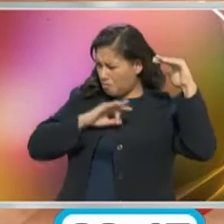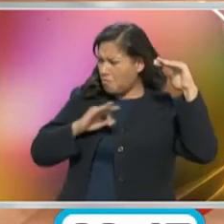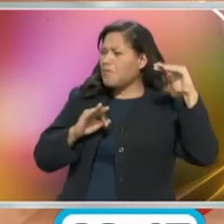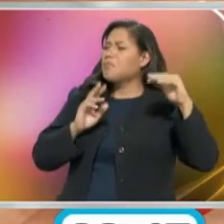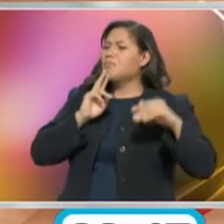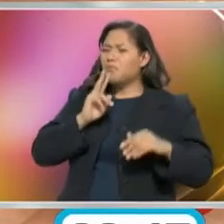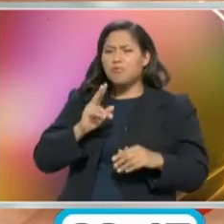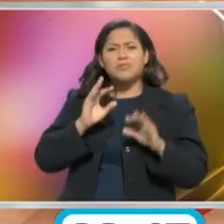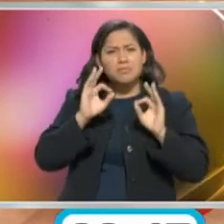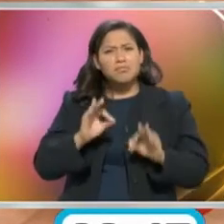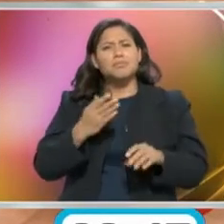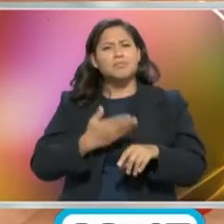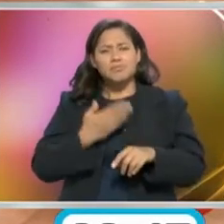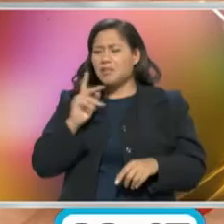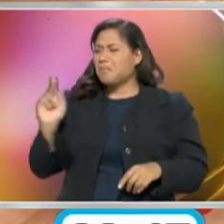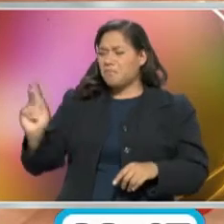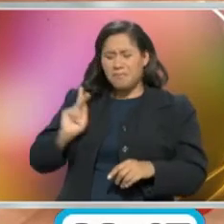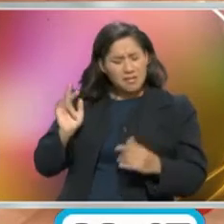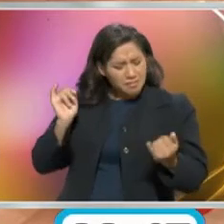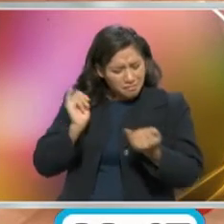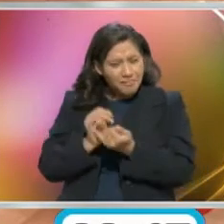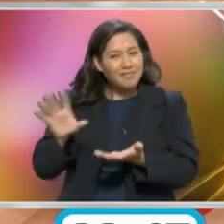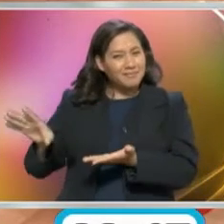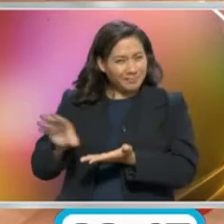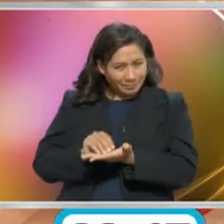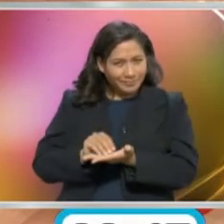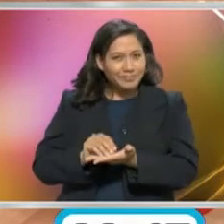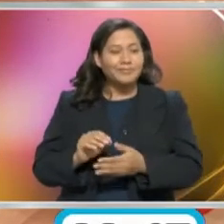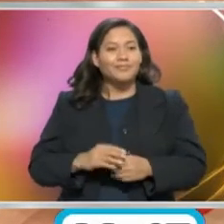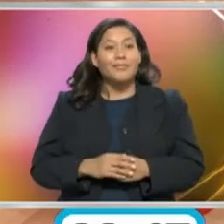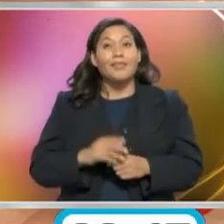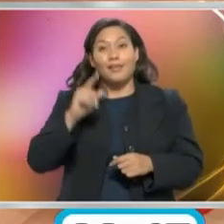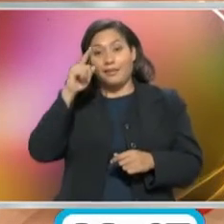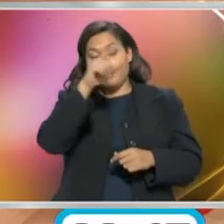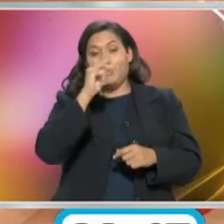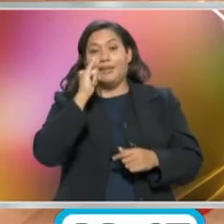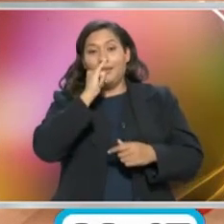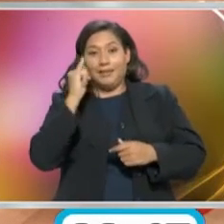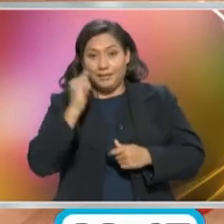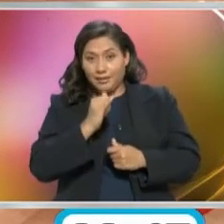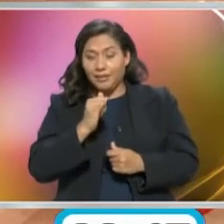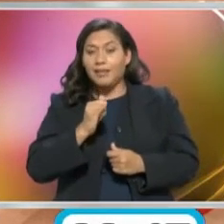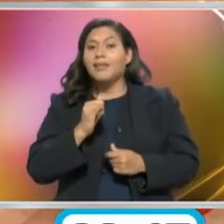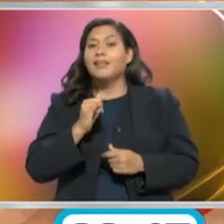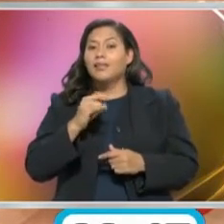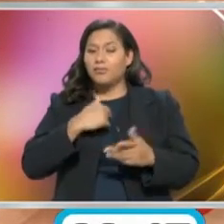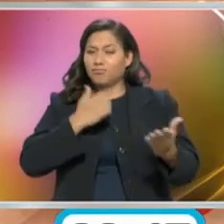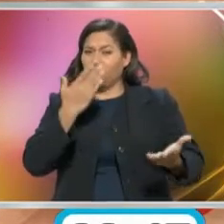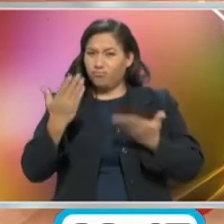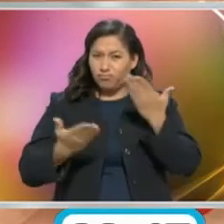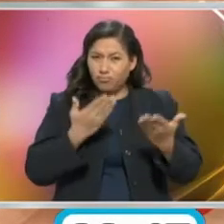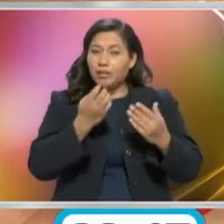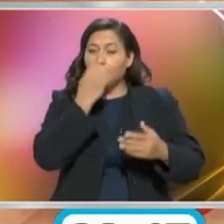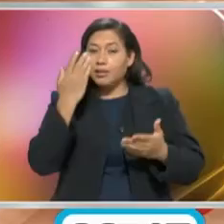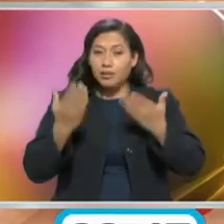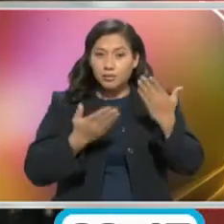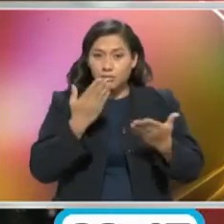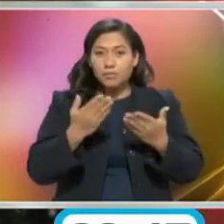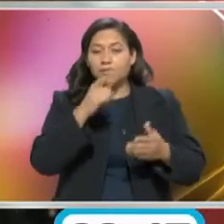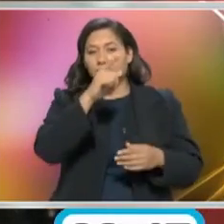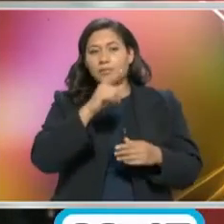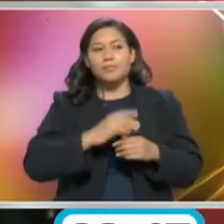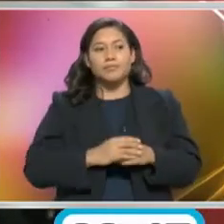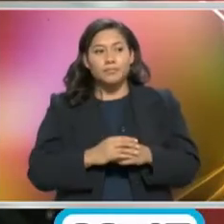bien. che hace. Allora io sono andata in Italia per studiare nel Conservatorio di Vincenzo Bellini a